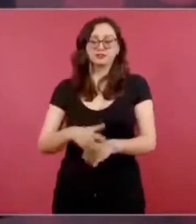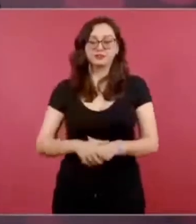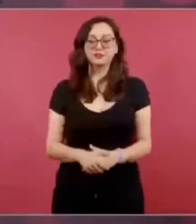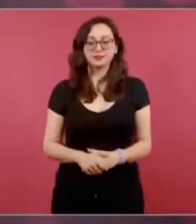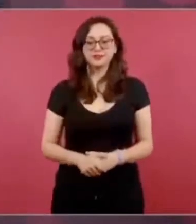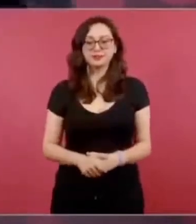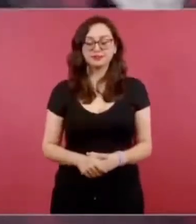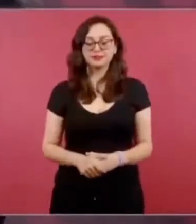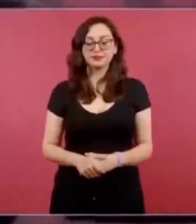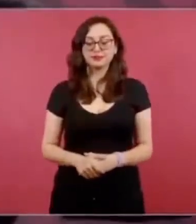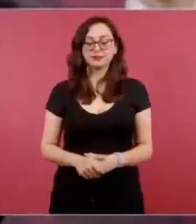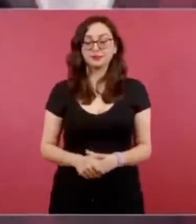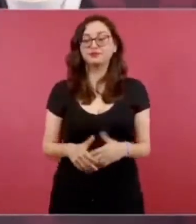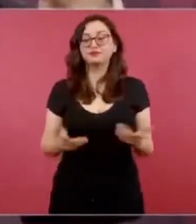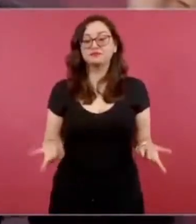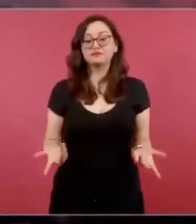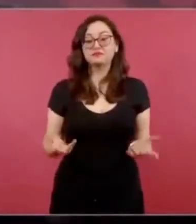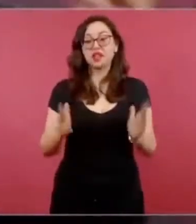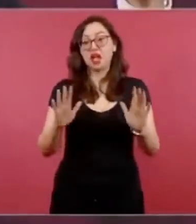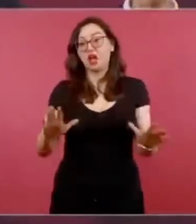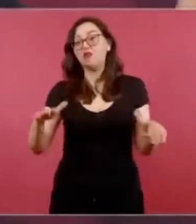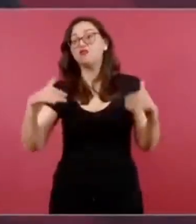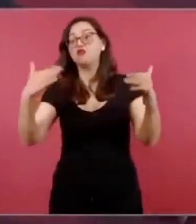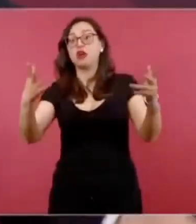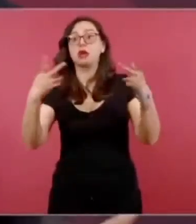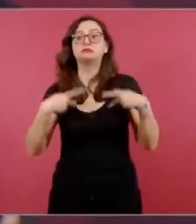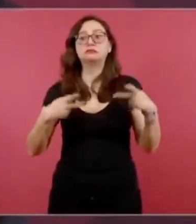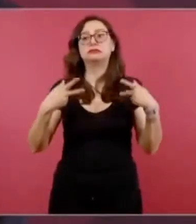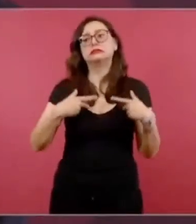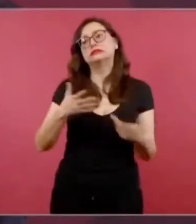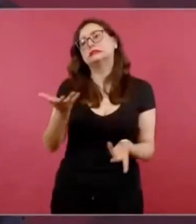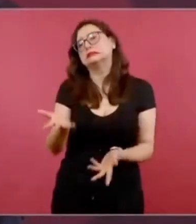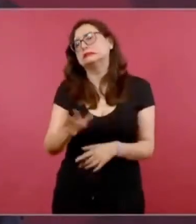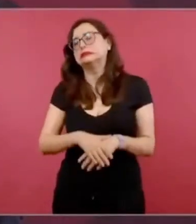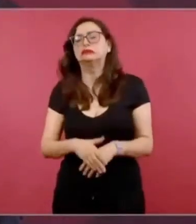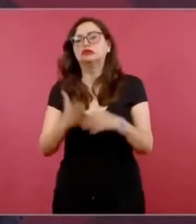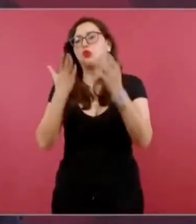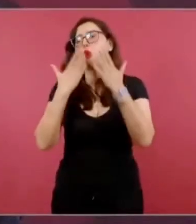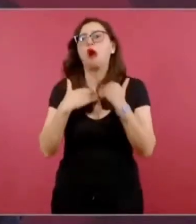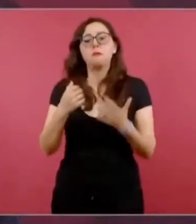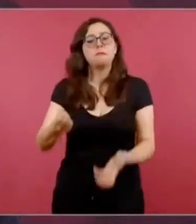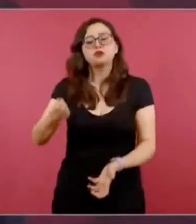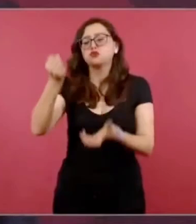Y pues no le llegaba el presupuesto al pueblo.